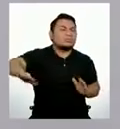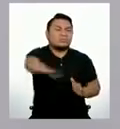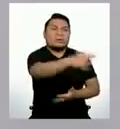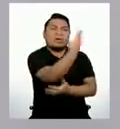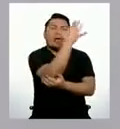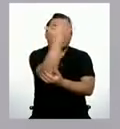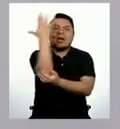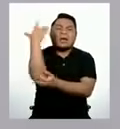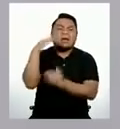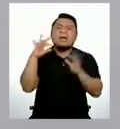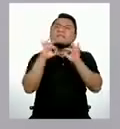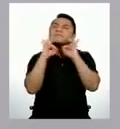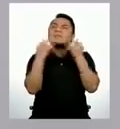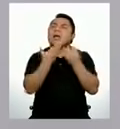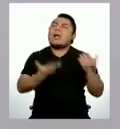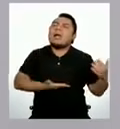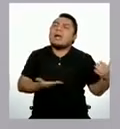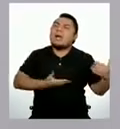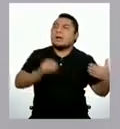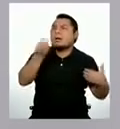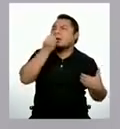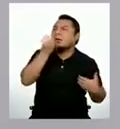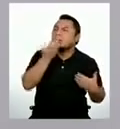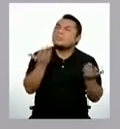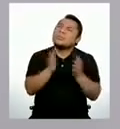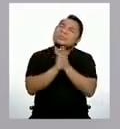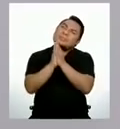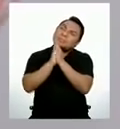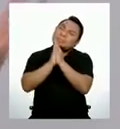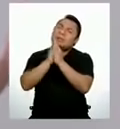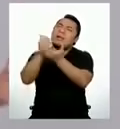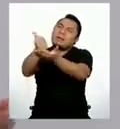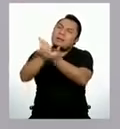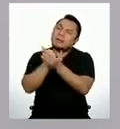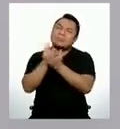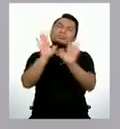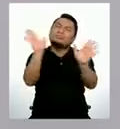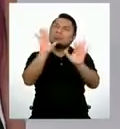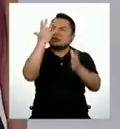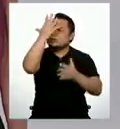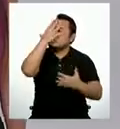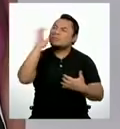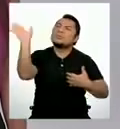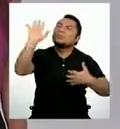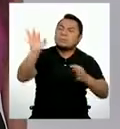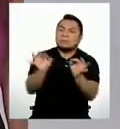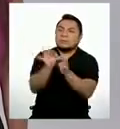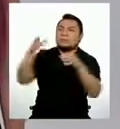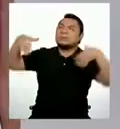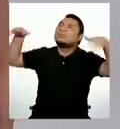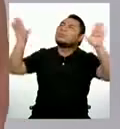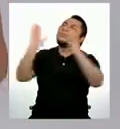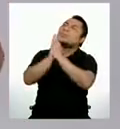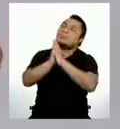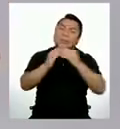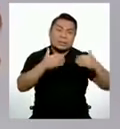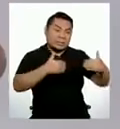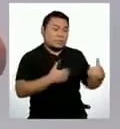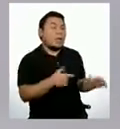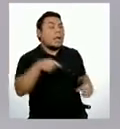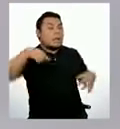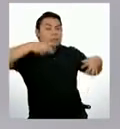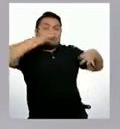familias pasando hambre. Apiádate de nuestro amigo y del resto de familias. El espíritu vio a los niños